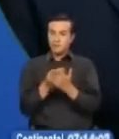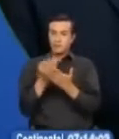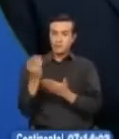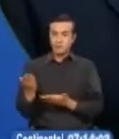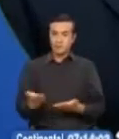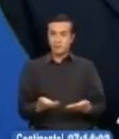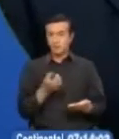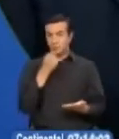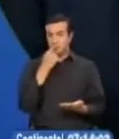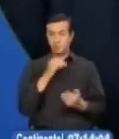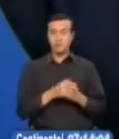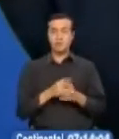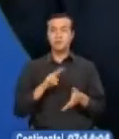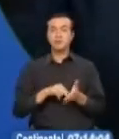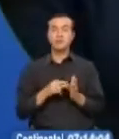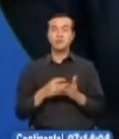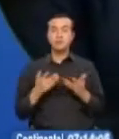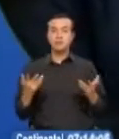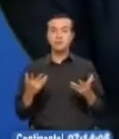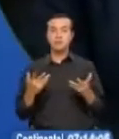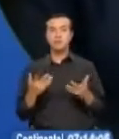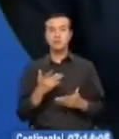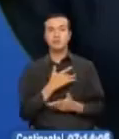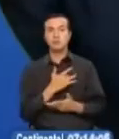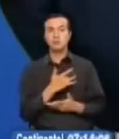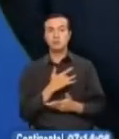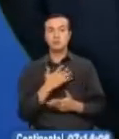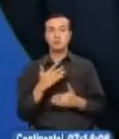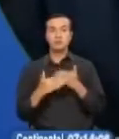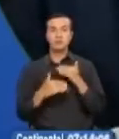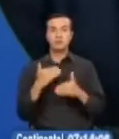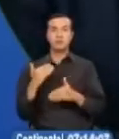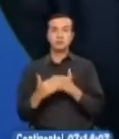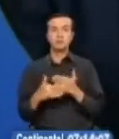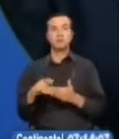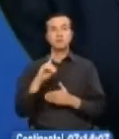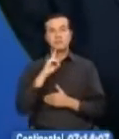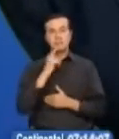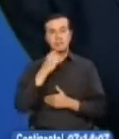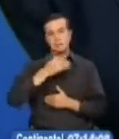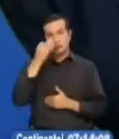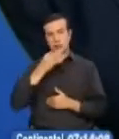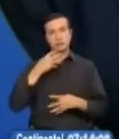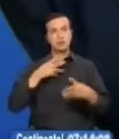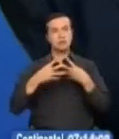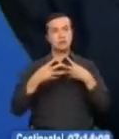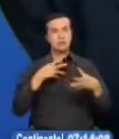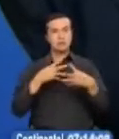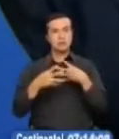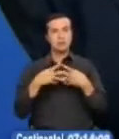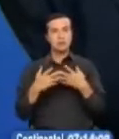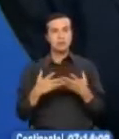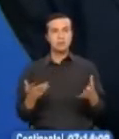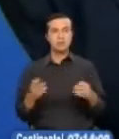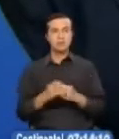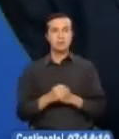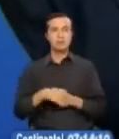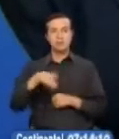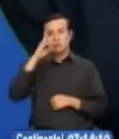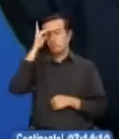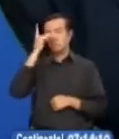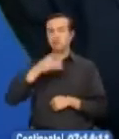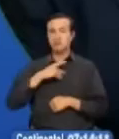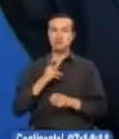que implicó que efectivamente ellos sintieron que este es un proceso serio transparente ante lo cual decidieron